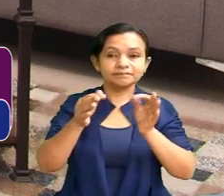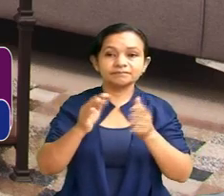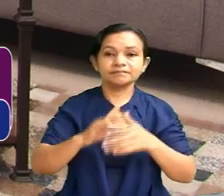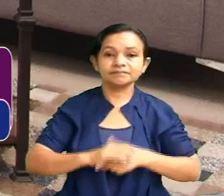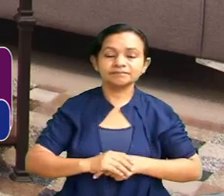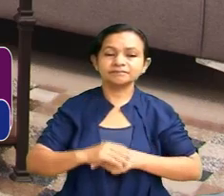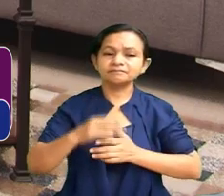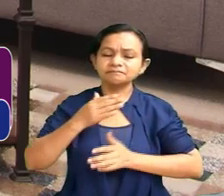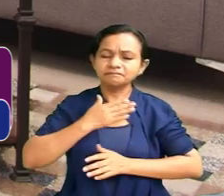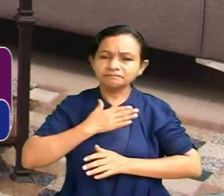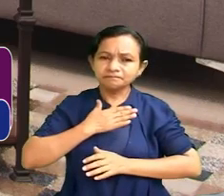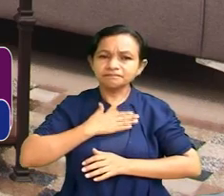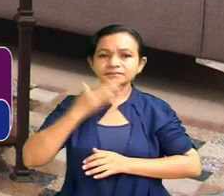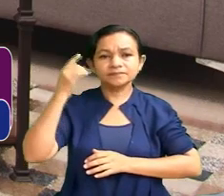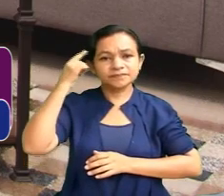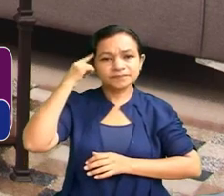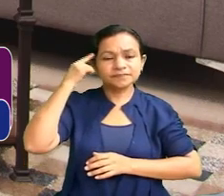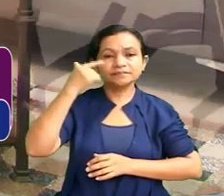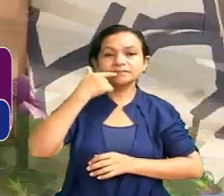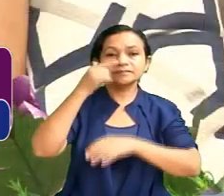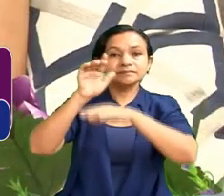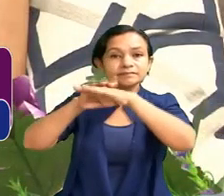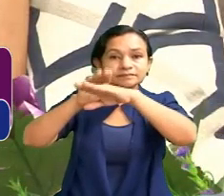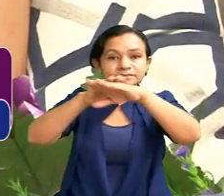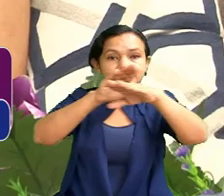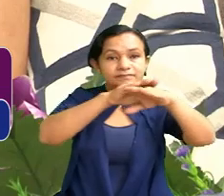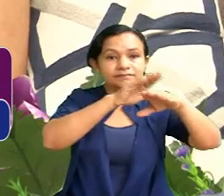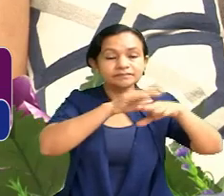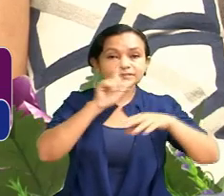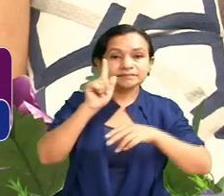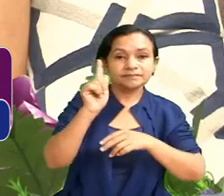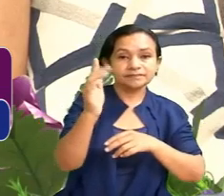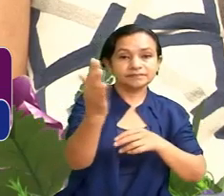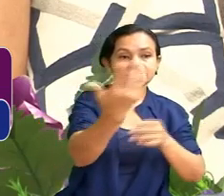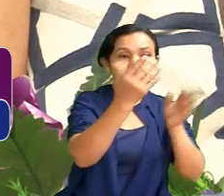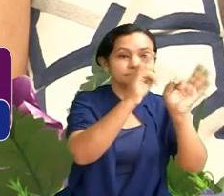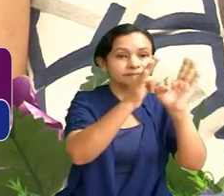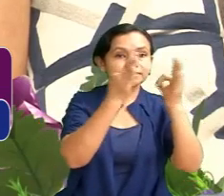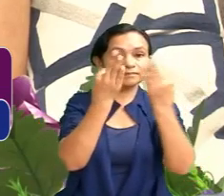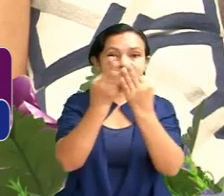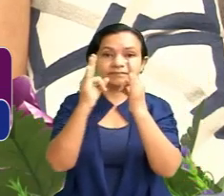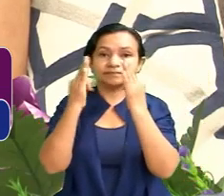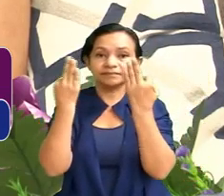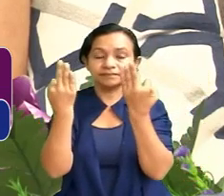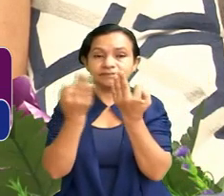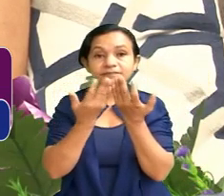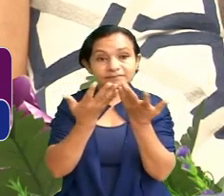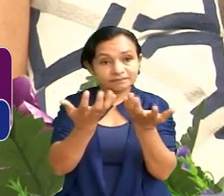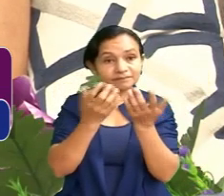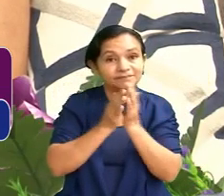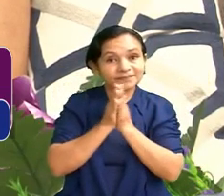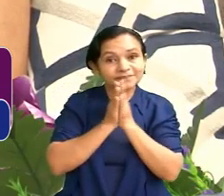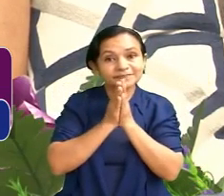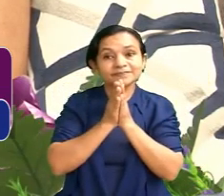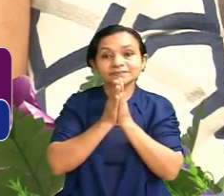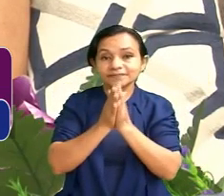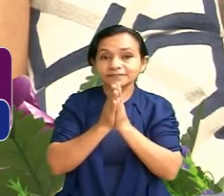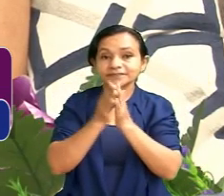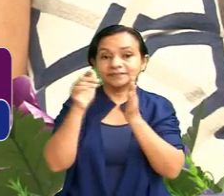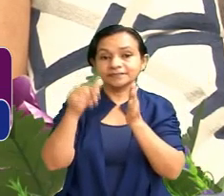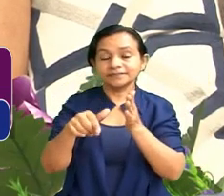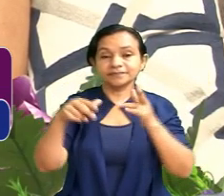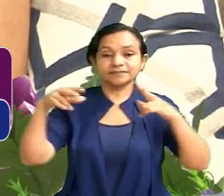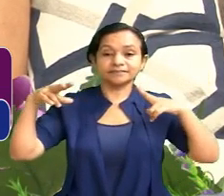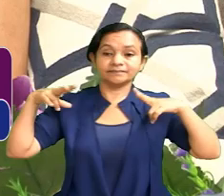yo creo de que simplemente hacer una invitación a todas las familias que aprovechemos esta esta